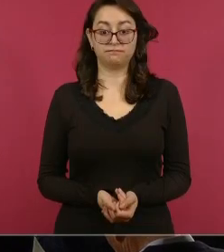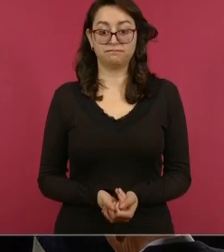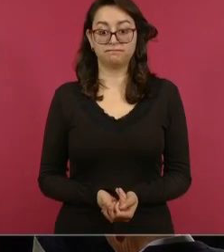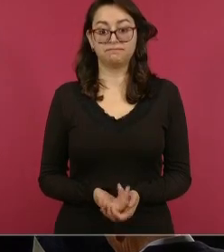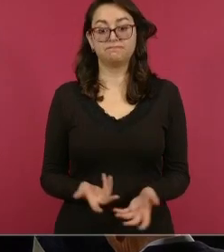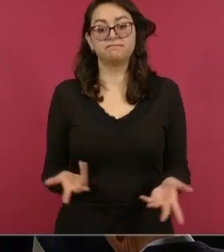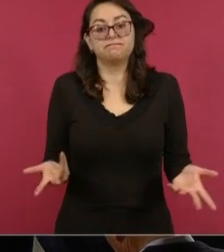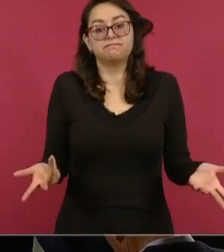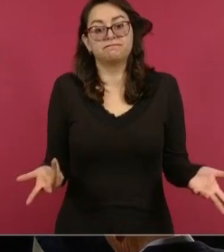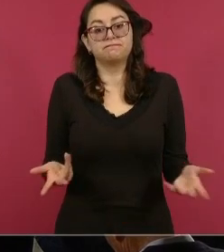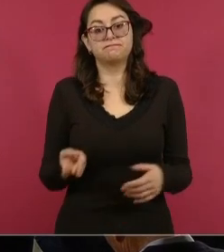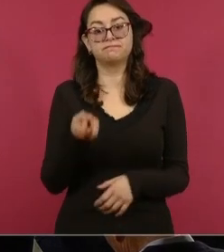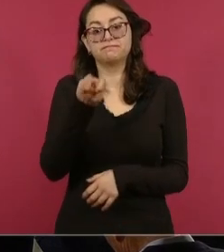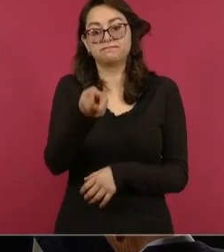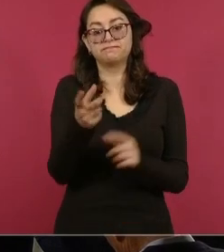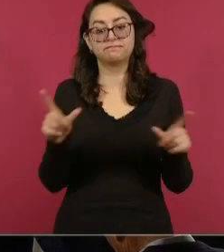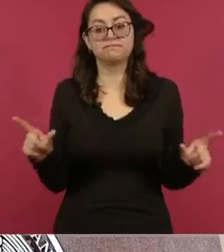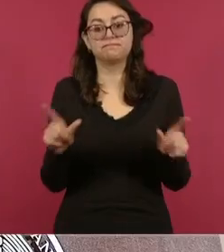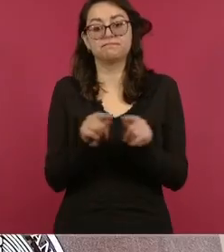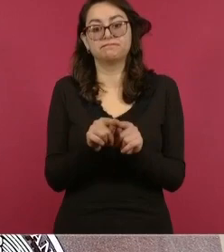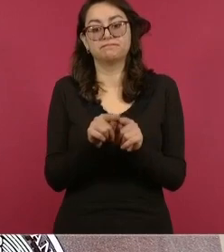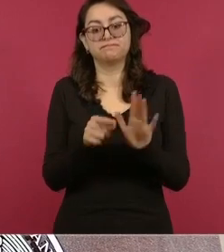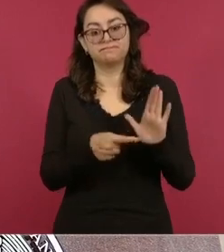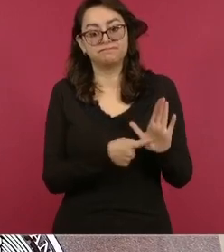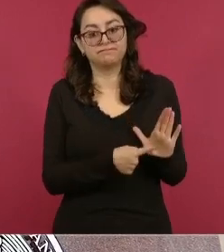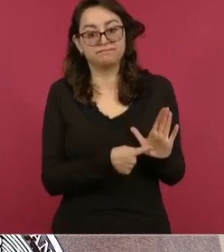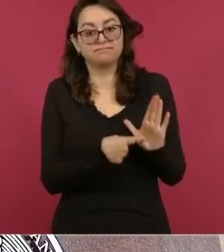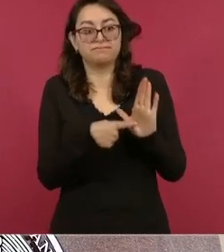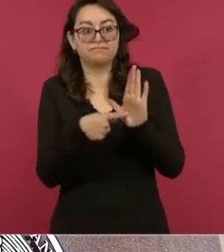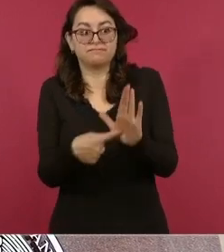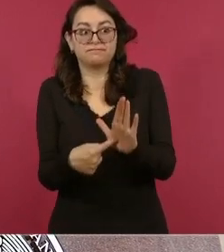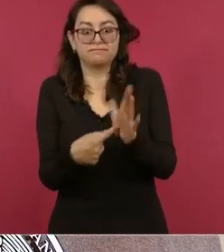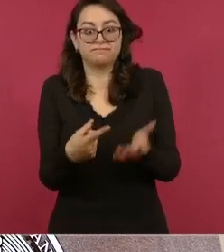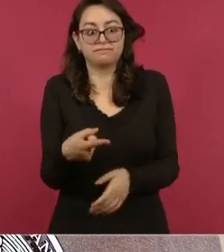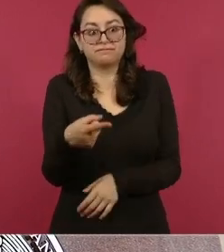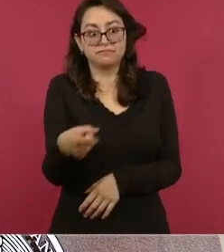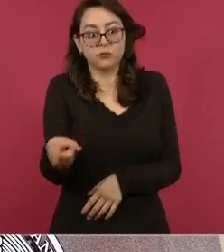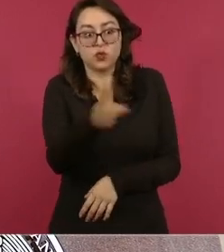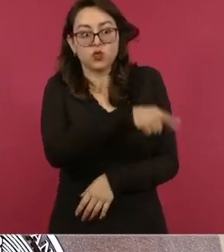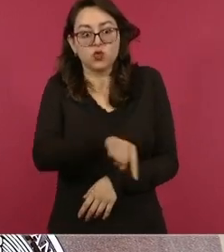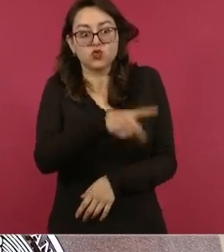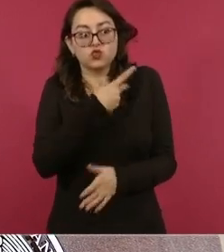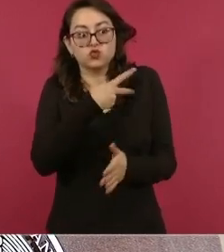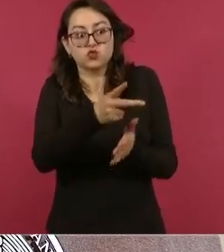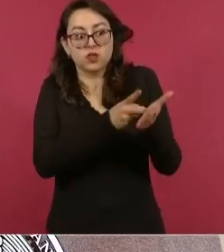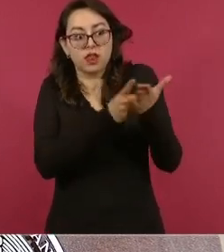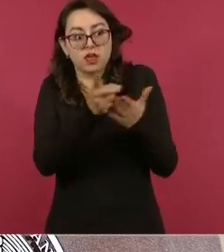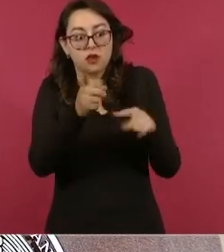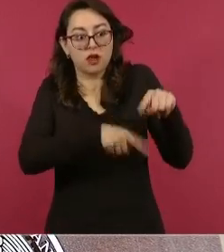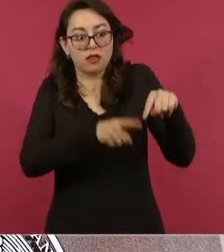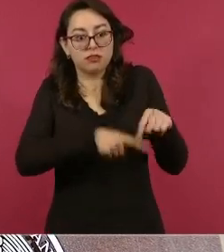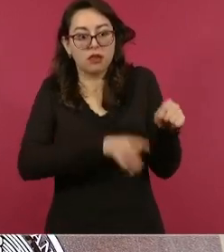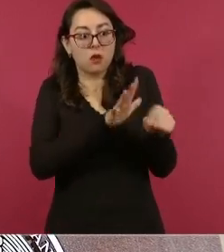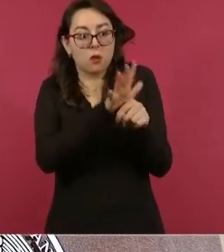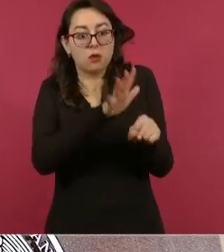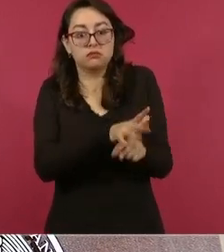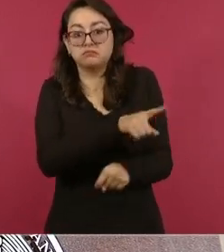Bueno, hasta aquí esto, solamente una precisión a esto que se está diciendo desde